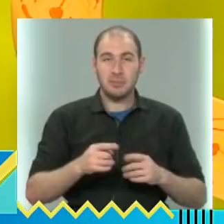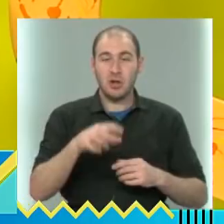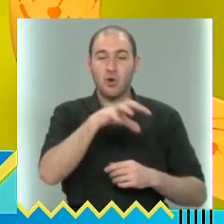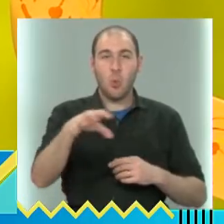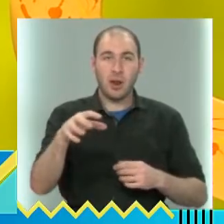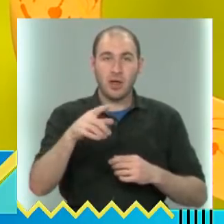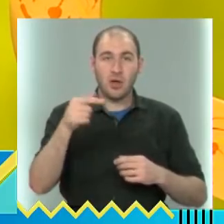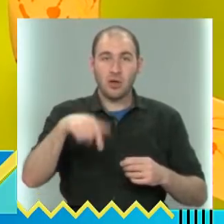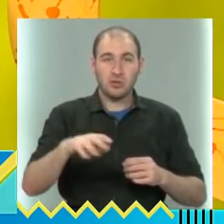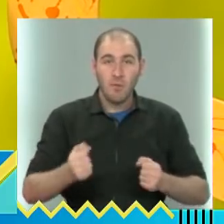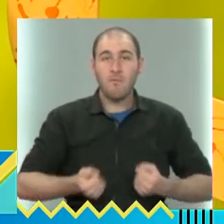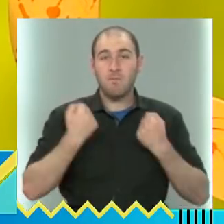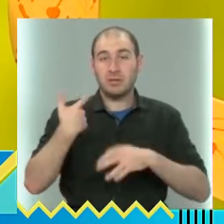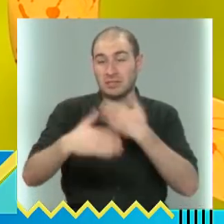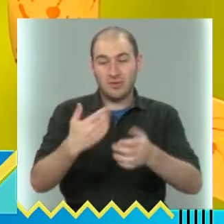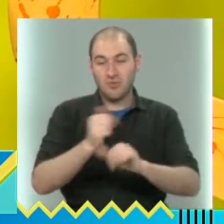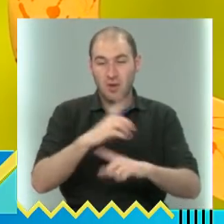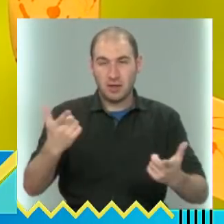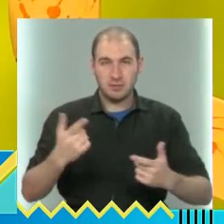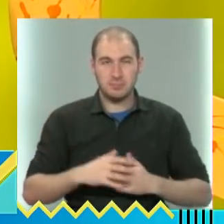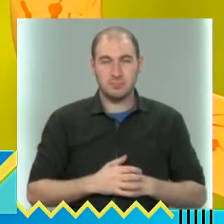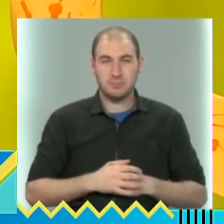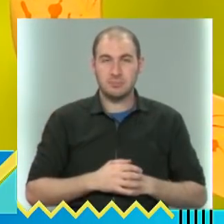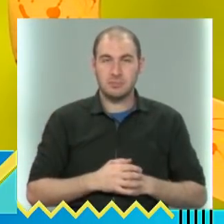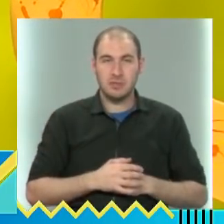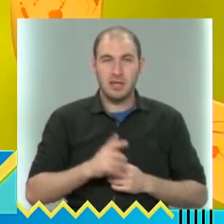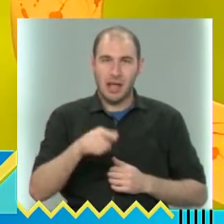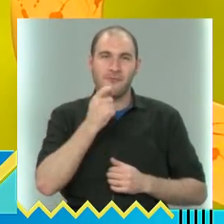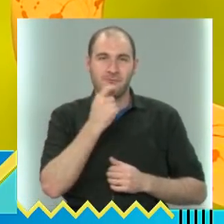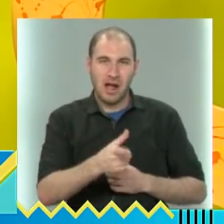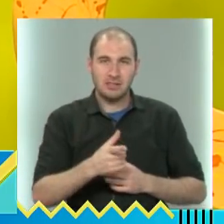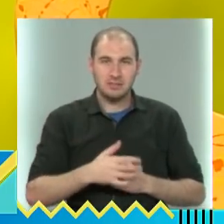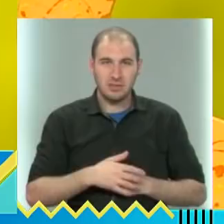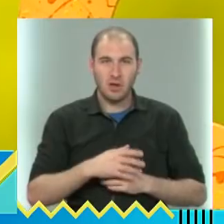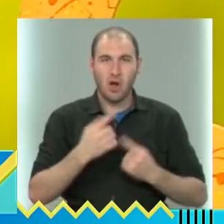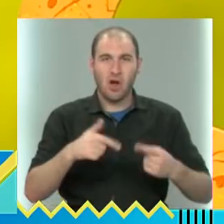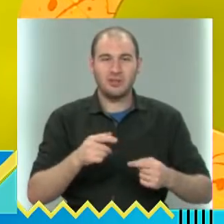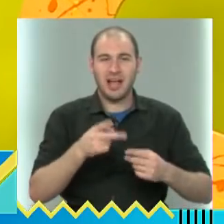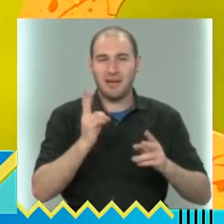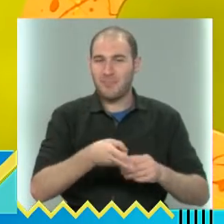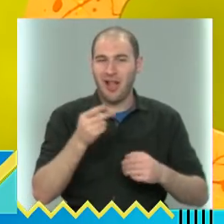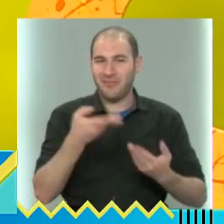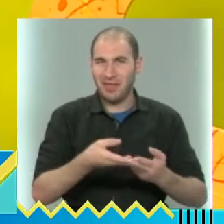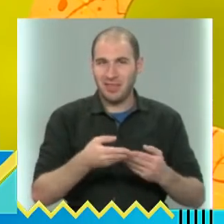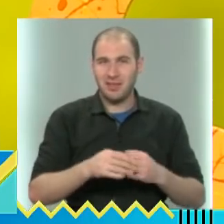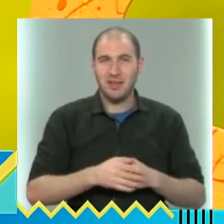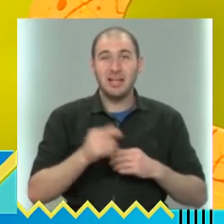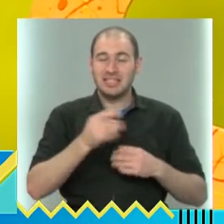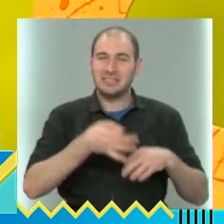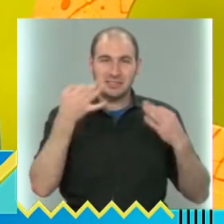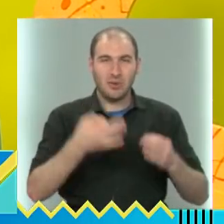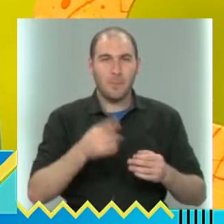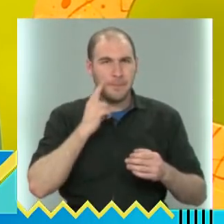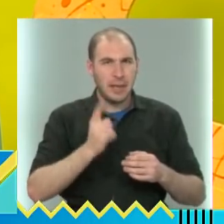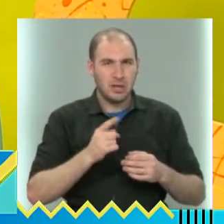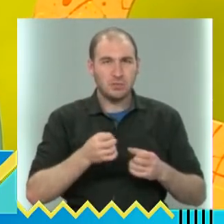donde la actividad no tiene potencial de ser desarrollada. Entonces es muy fácil prohibir una actividad que indudablemente tiene determinados